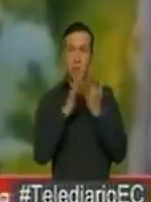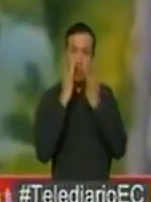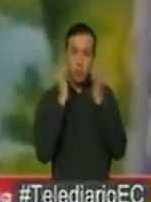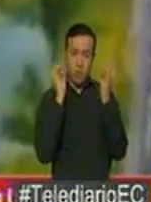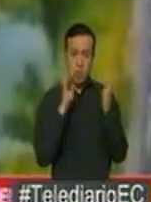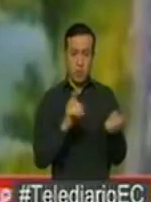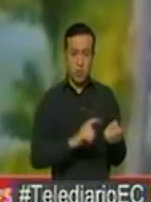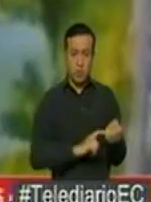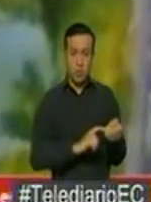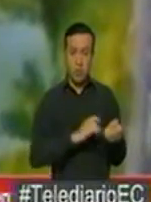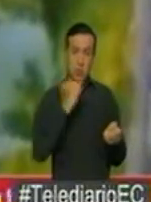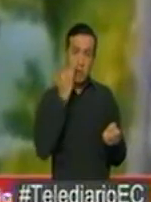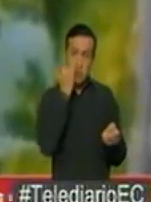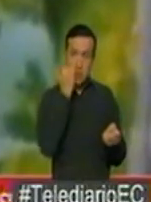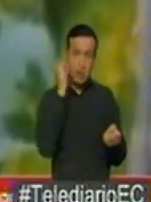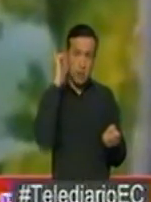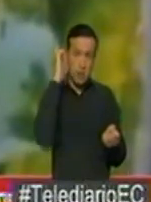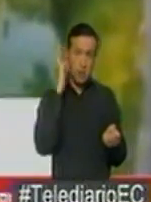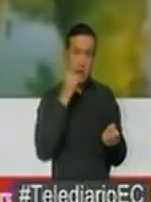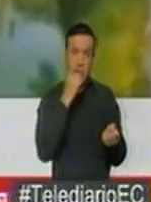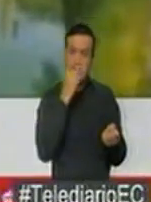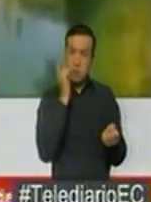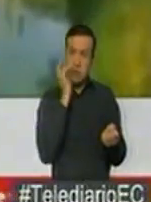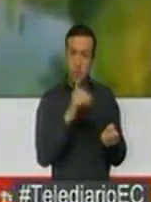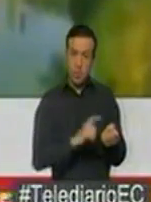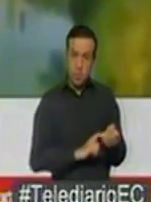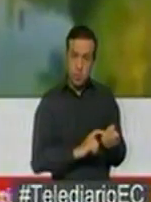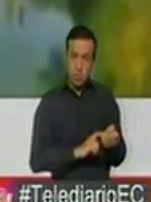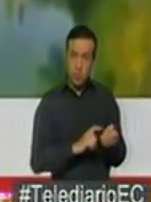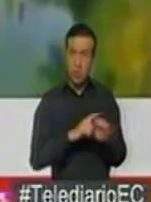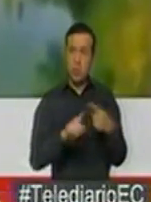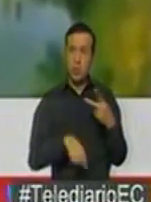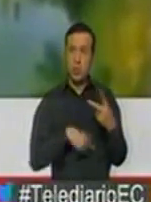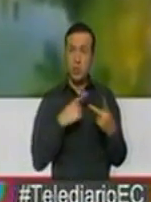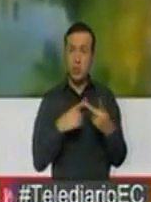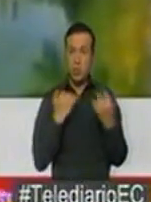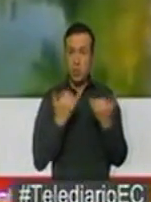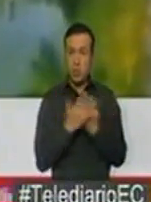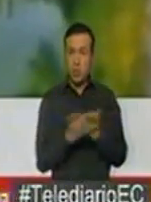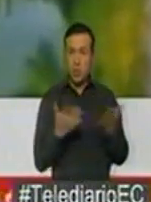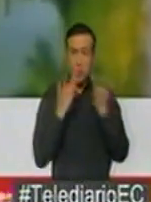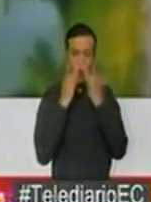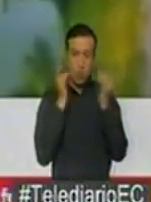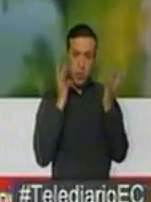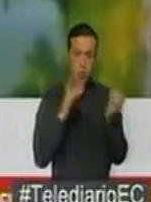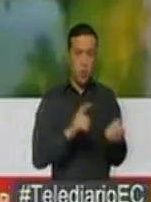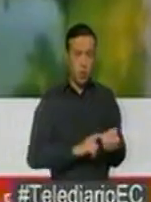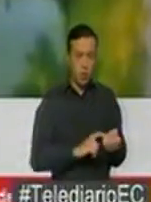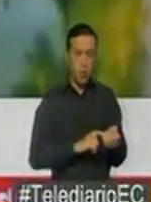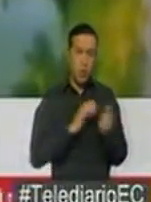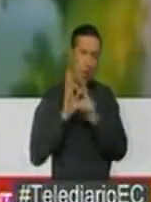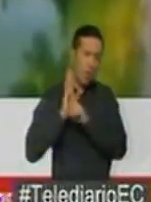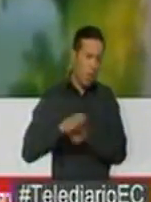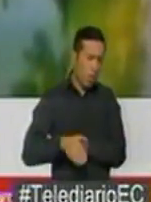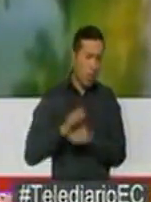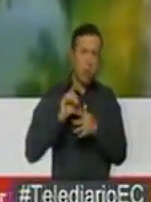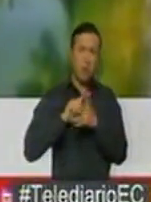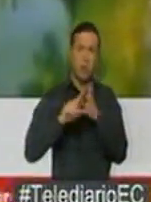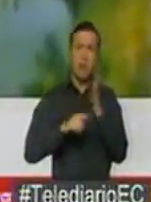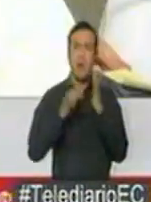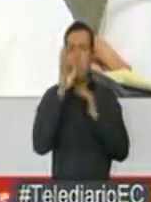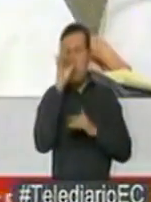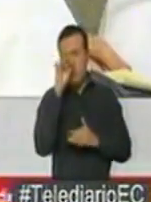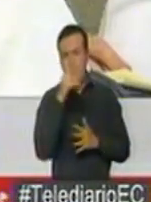contra nuestros dirigentes, una discusión entra ahora el tema de la xenofobia, el tema de la discriminación, el tema de la